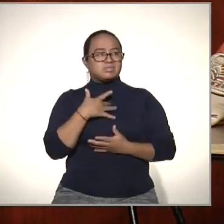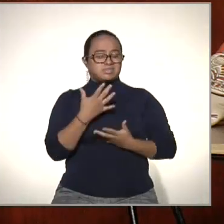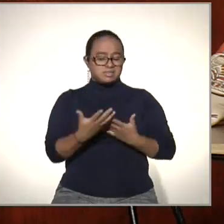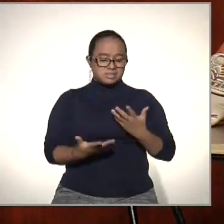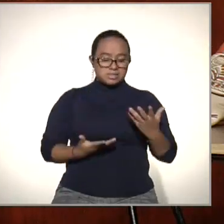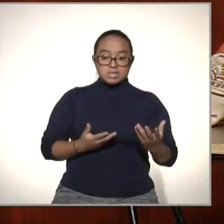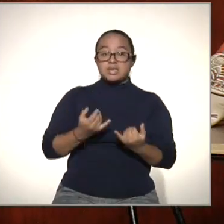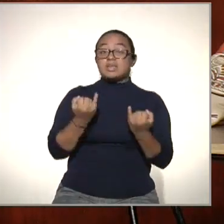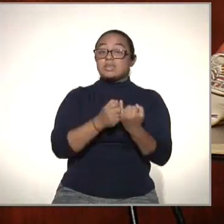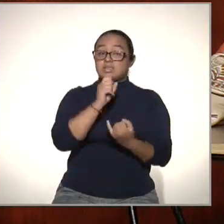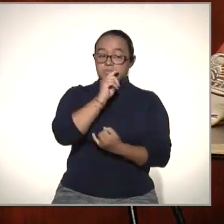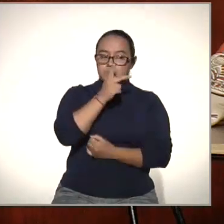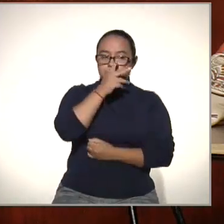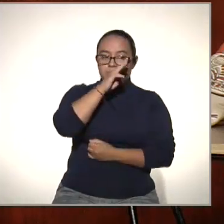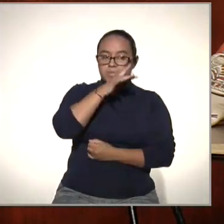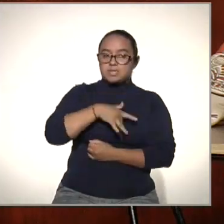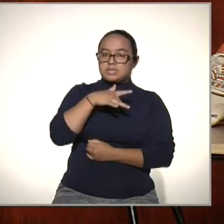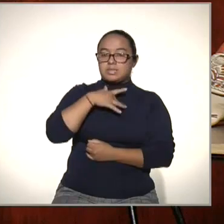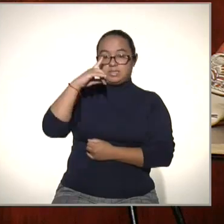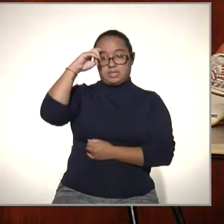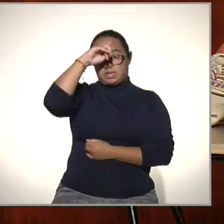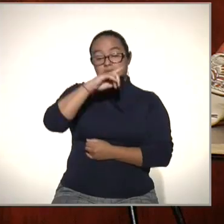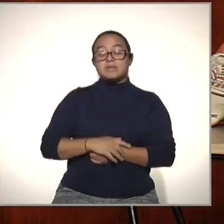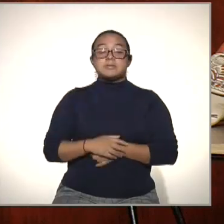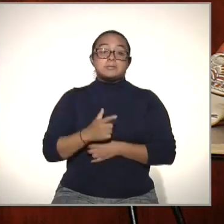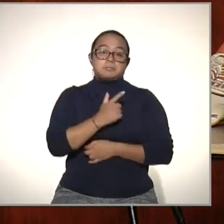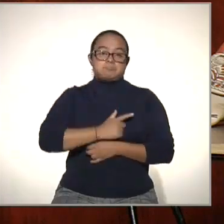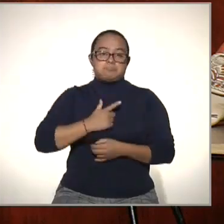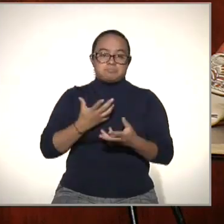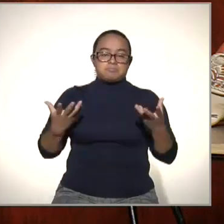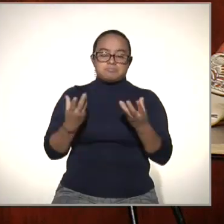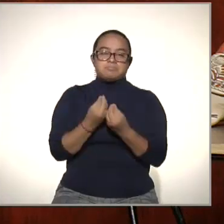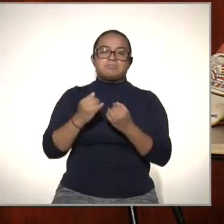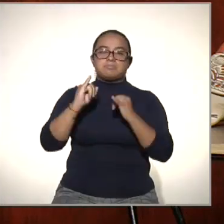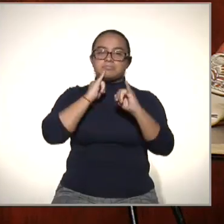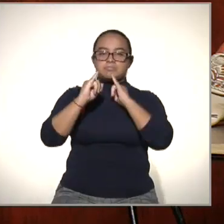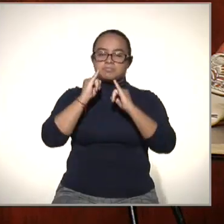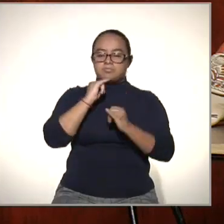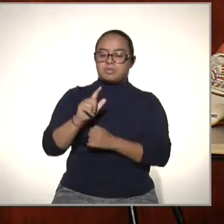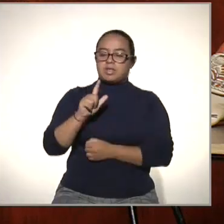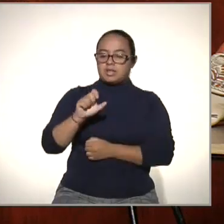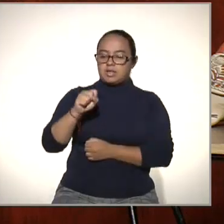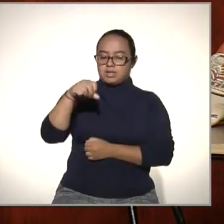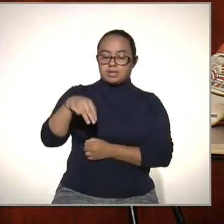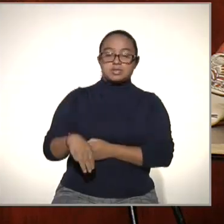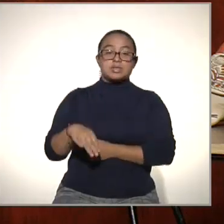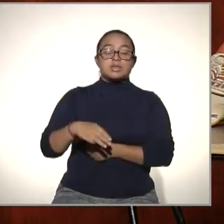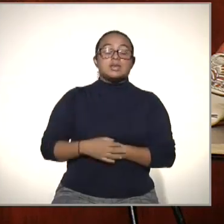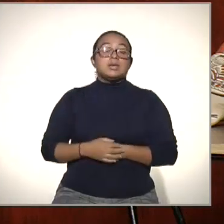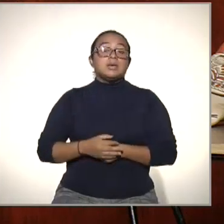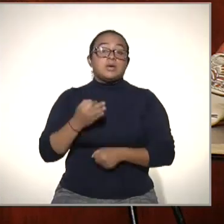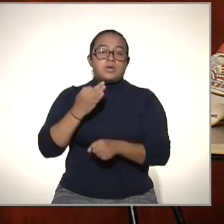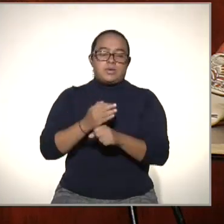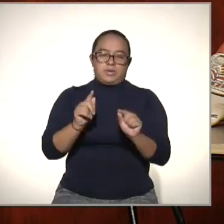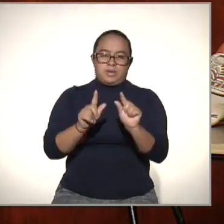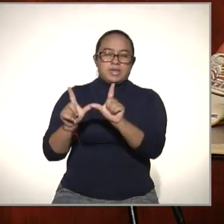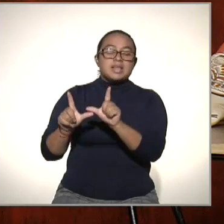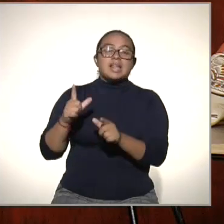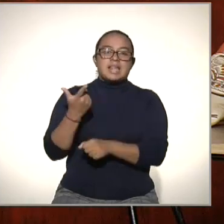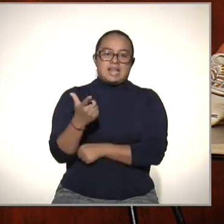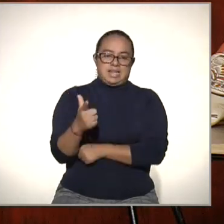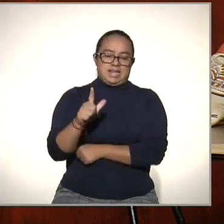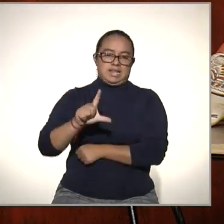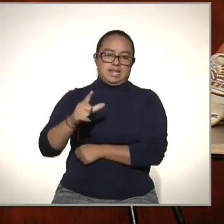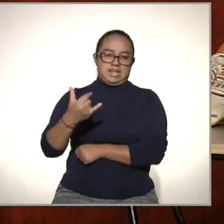tipo de situaciones. Así que quédense con nosotros, me da mucho gusto contar con la presencia de nuestras compañeras intérpretes en lengua de señas mexicana. En este momento se encuentra